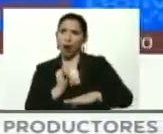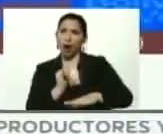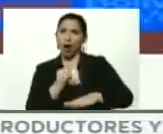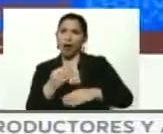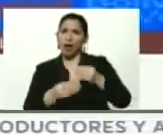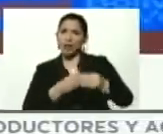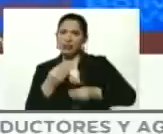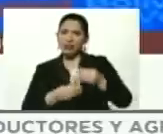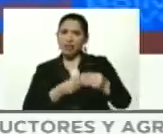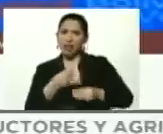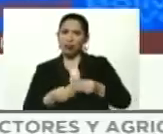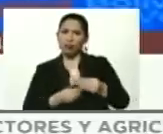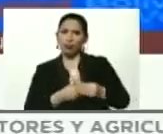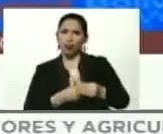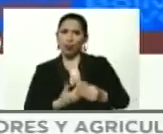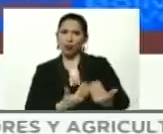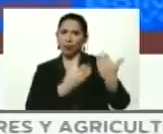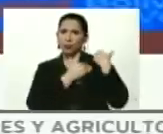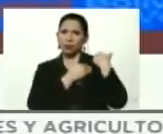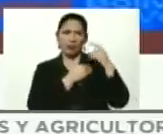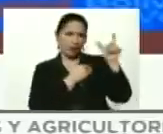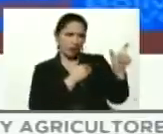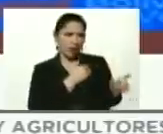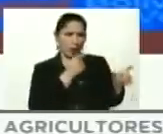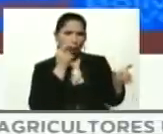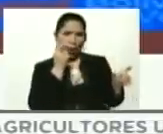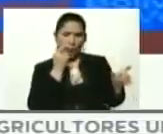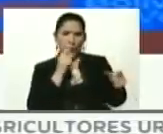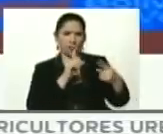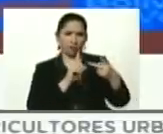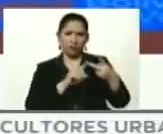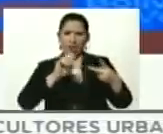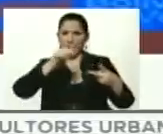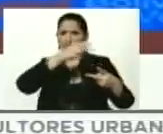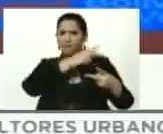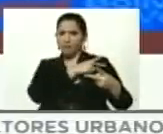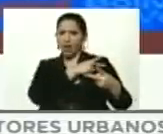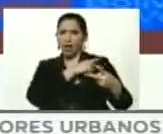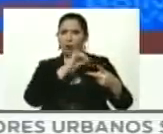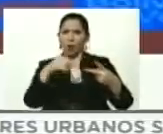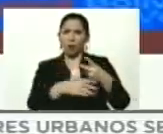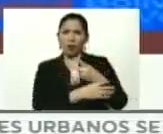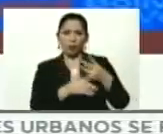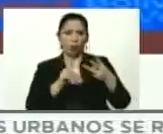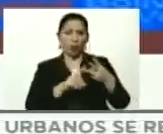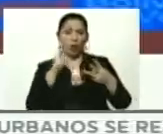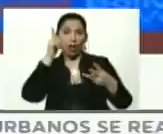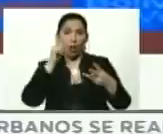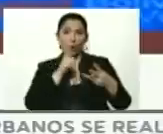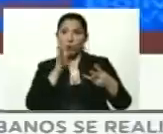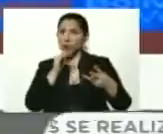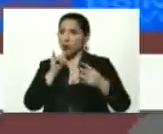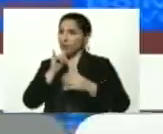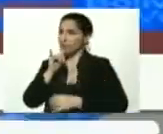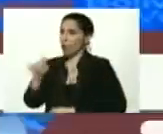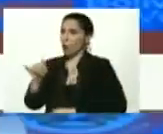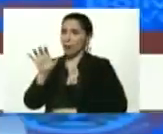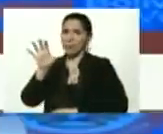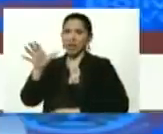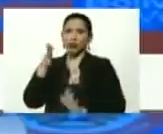usurpador, su jefe Guaidó, su jefe Leopoldo López y no informan al país de la